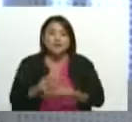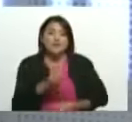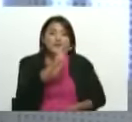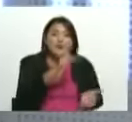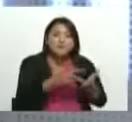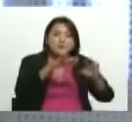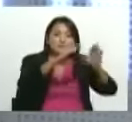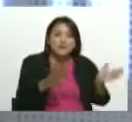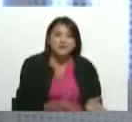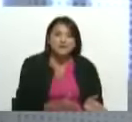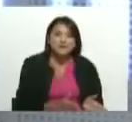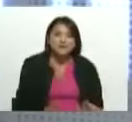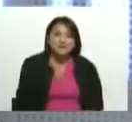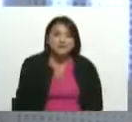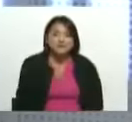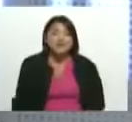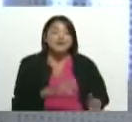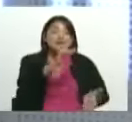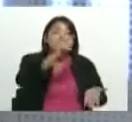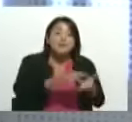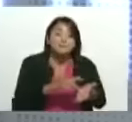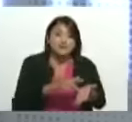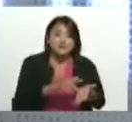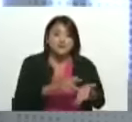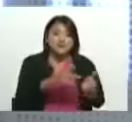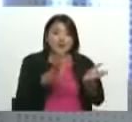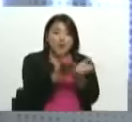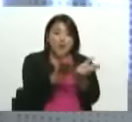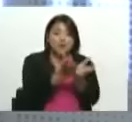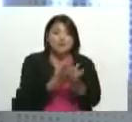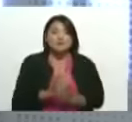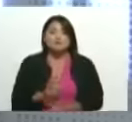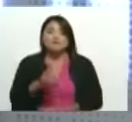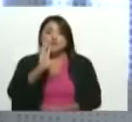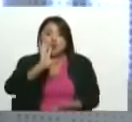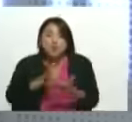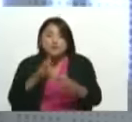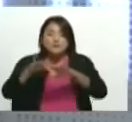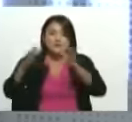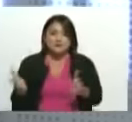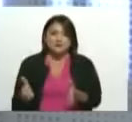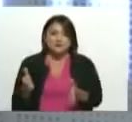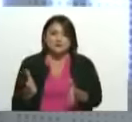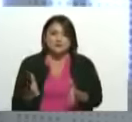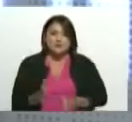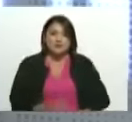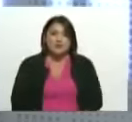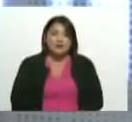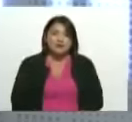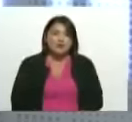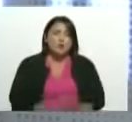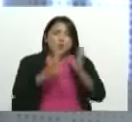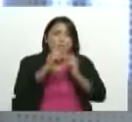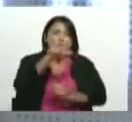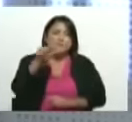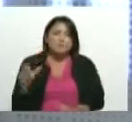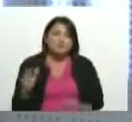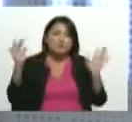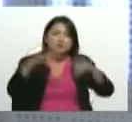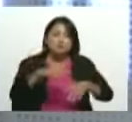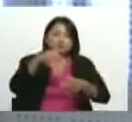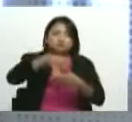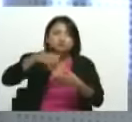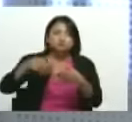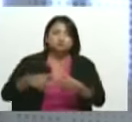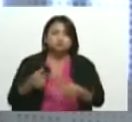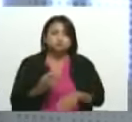mesas, son 3.000 centros, 5.000 mesas, ¿cuántas personas pueden votar? Si cada uno de los individuos que se presente a sufragar